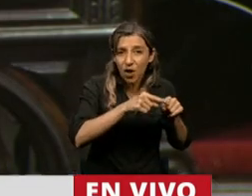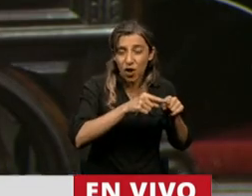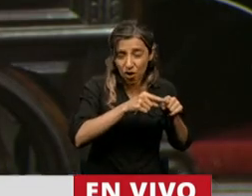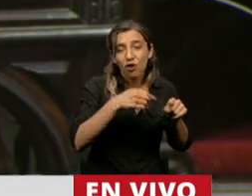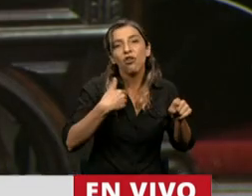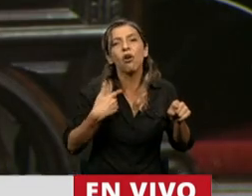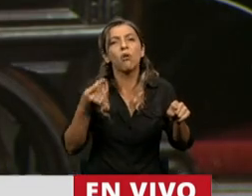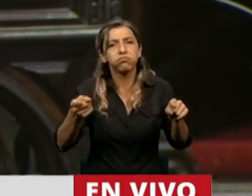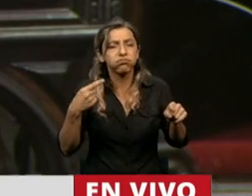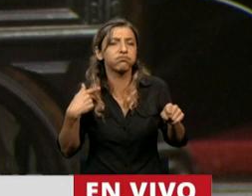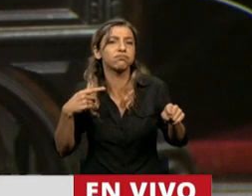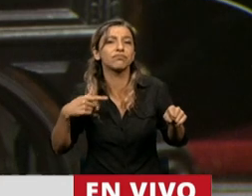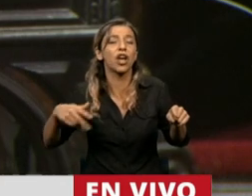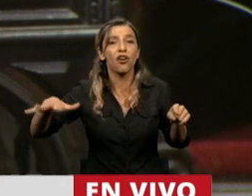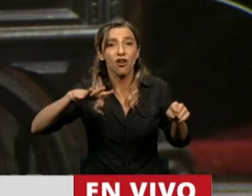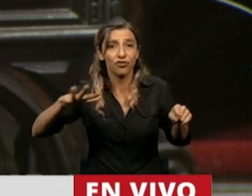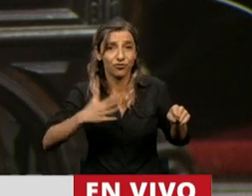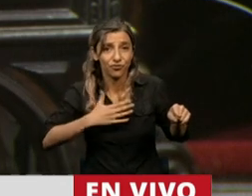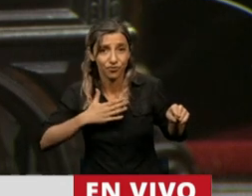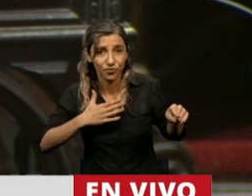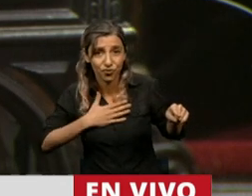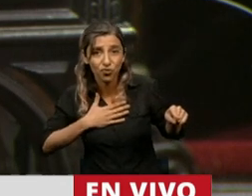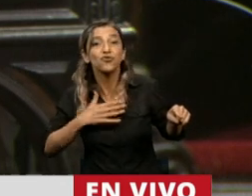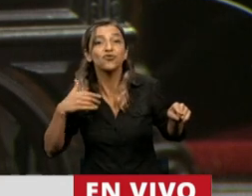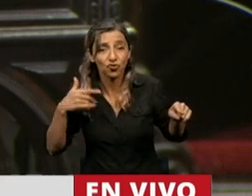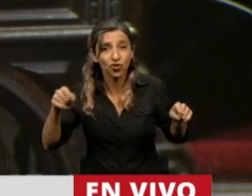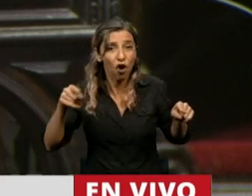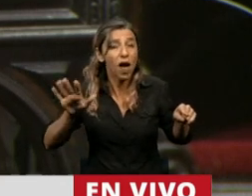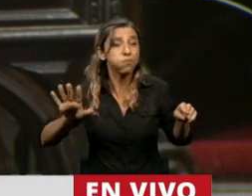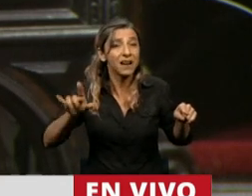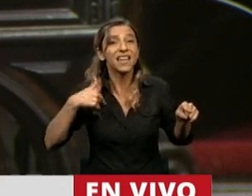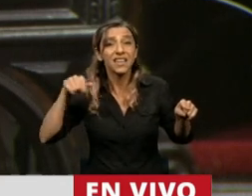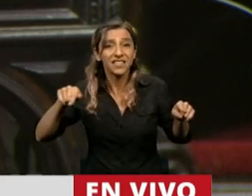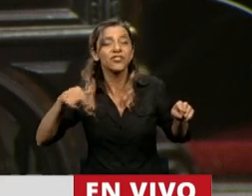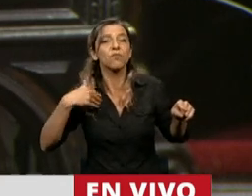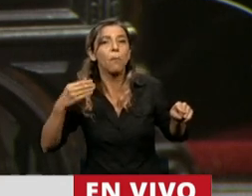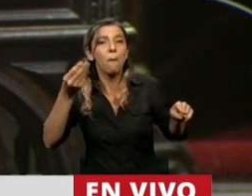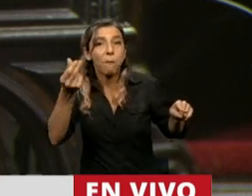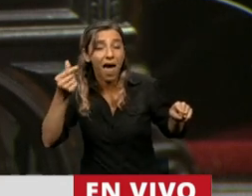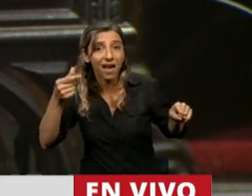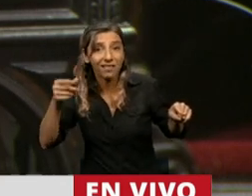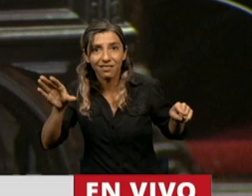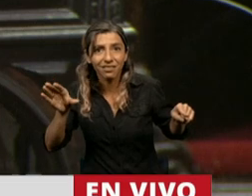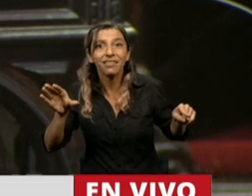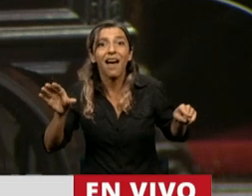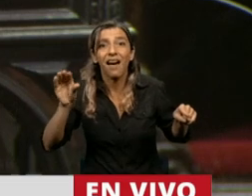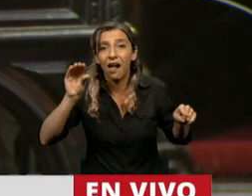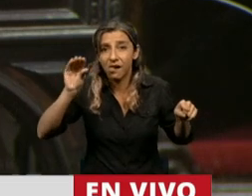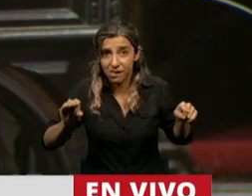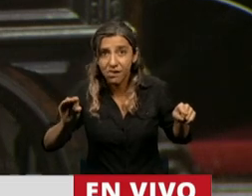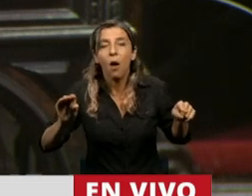de Zamora para el millón de habitantes que vivimos en Lomas de Zamora 48,000 millones es el